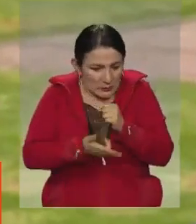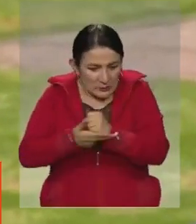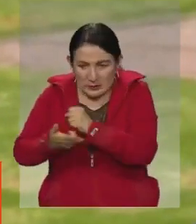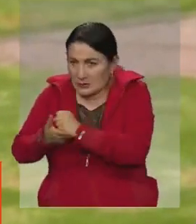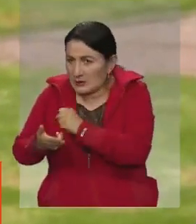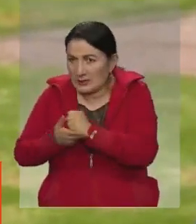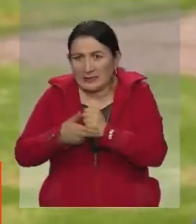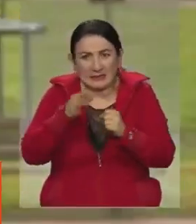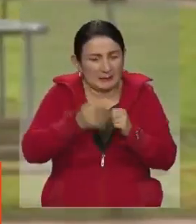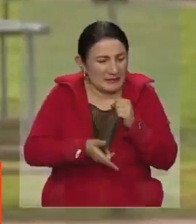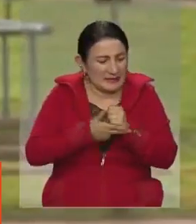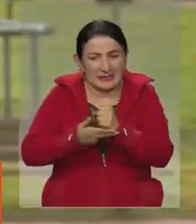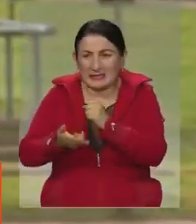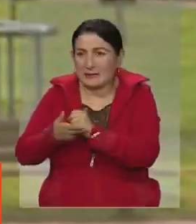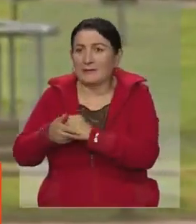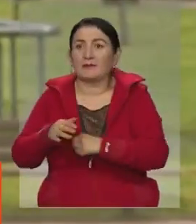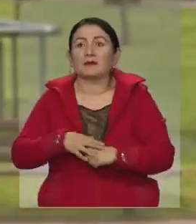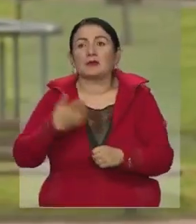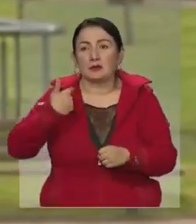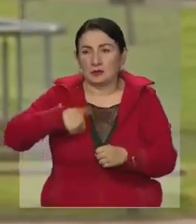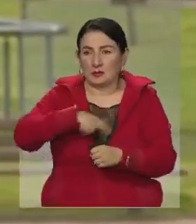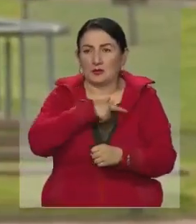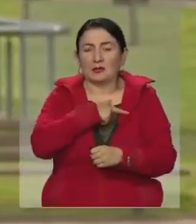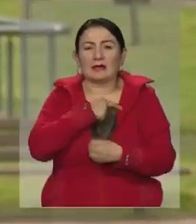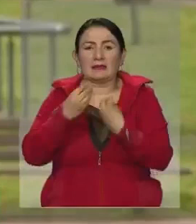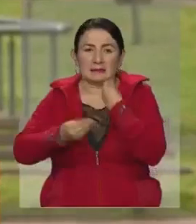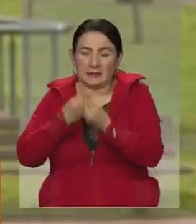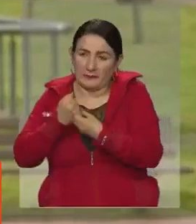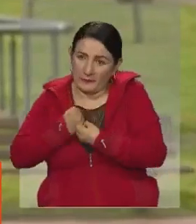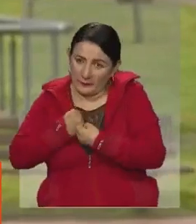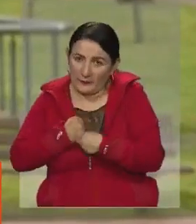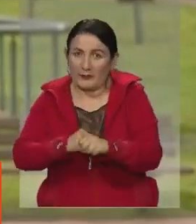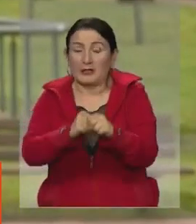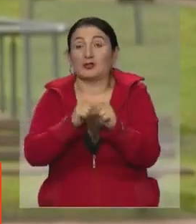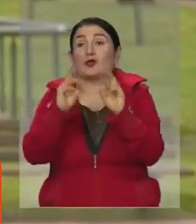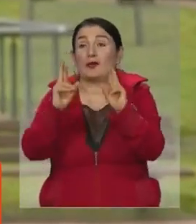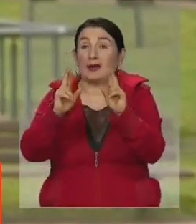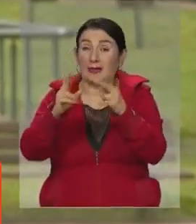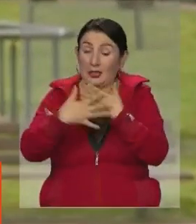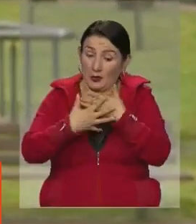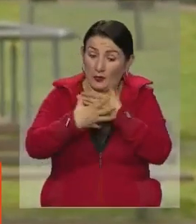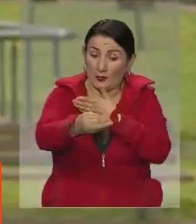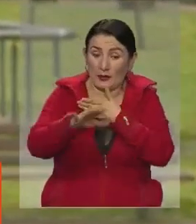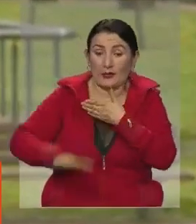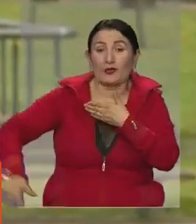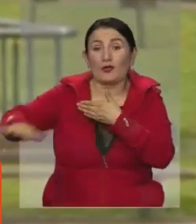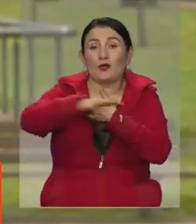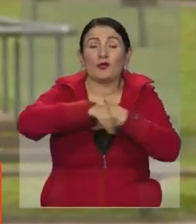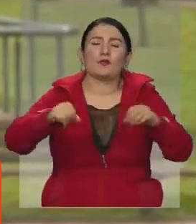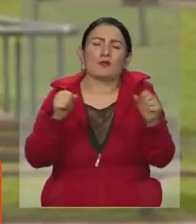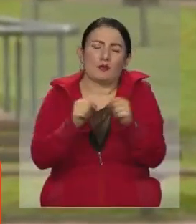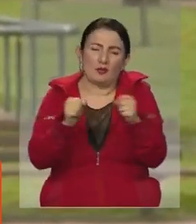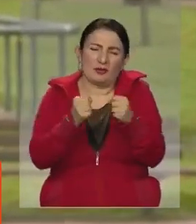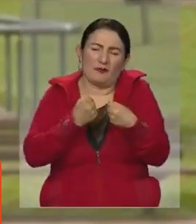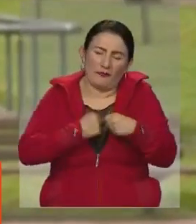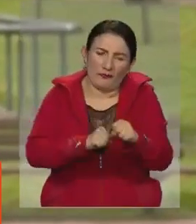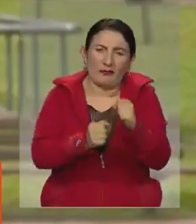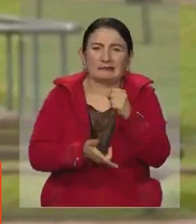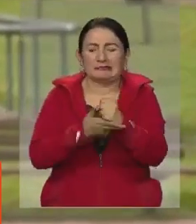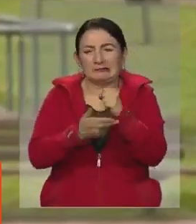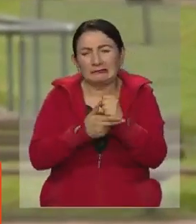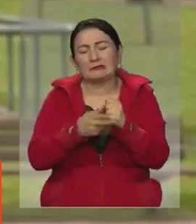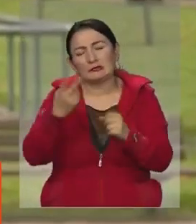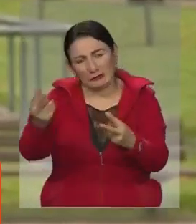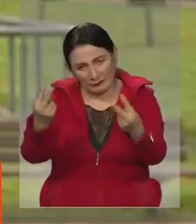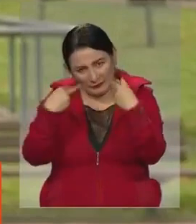que reciclo. Nosotros estamos haciendo un esfuerzo, esperamos que toda la ciudad también vea lo